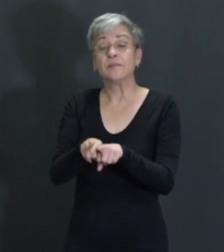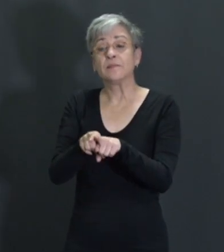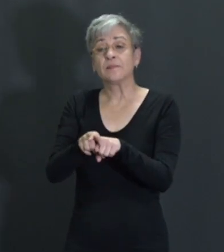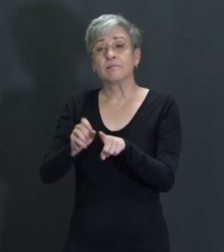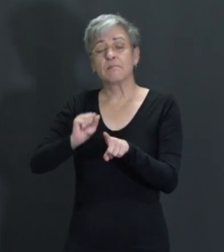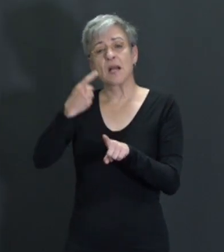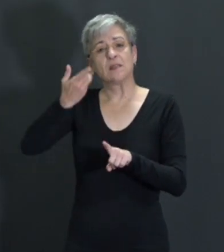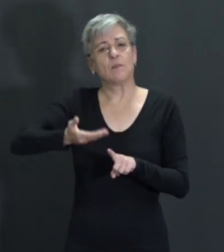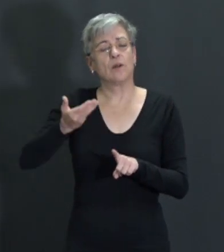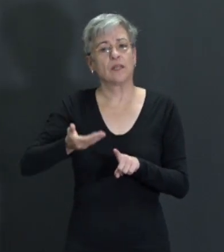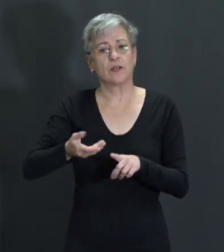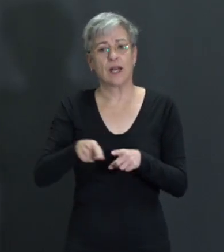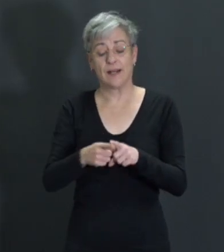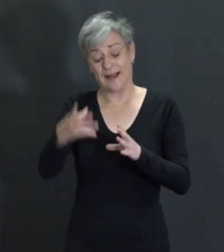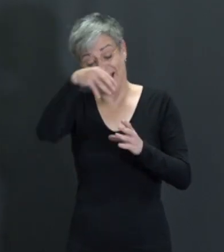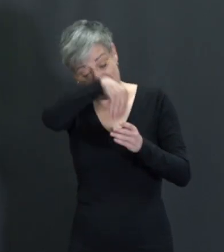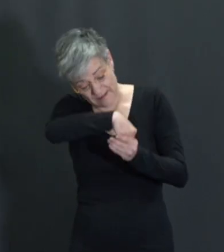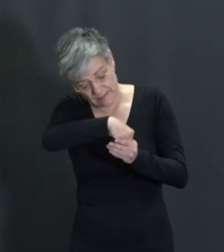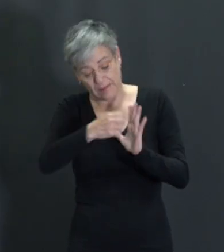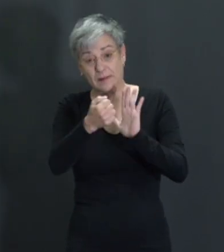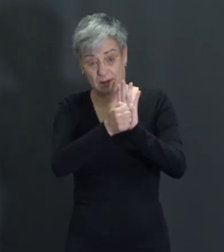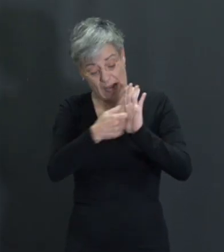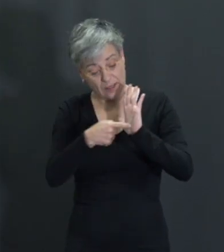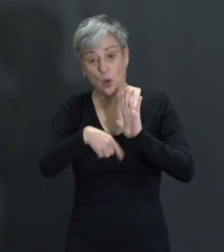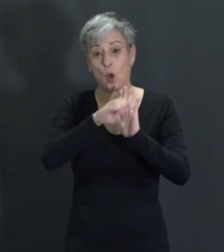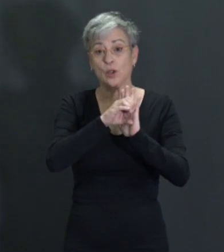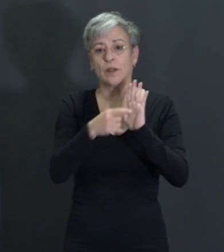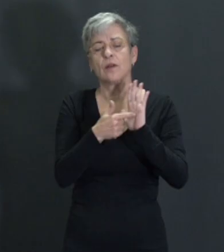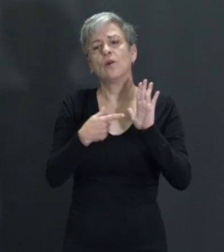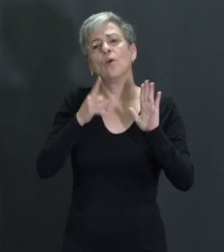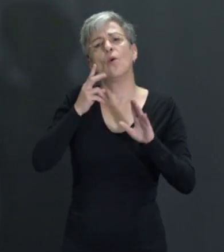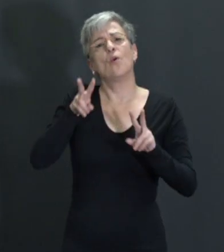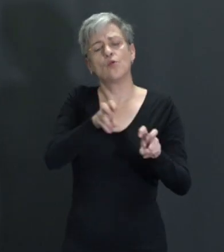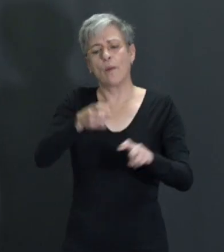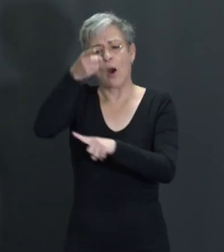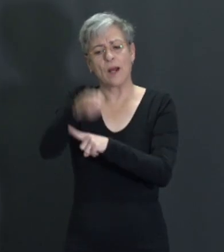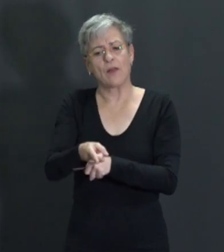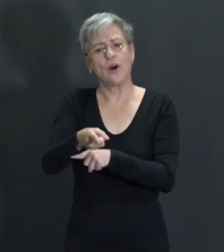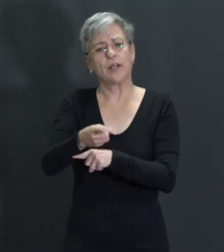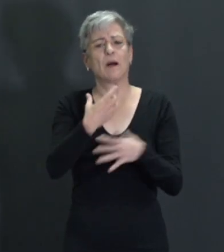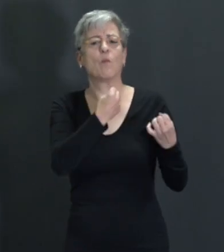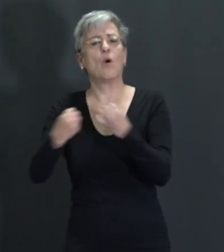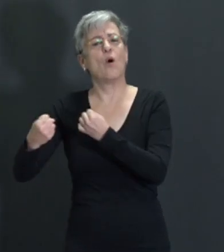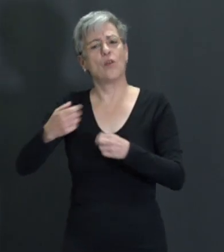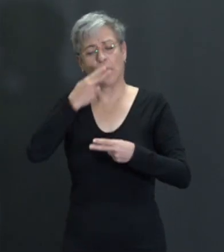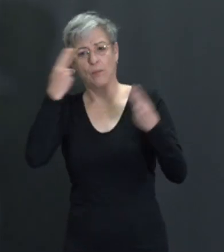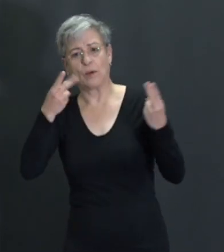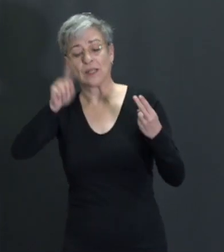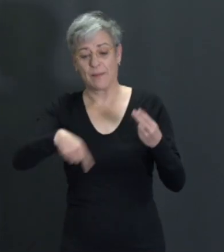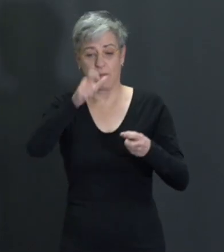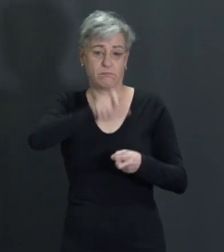importante es la introducción en el texto constitucional de nuevas obligaciones para los poderes públicos y la sociedad en general, garantizando la